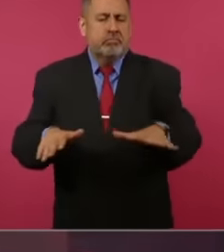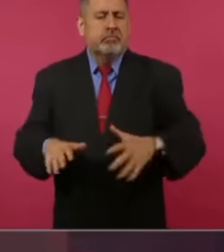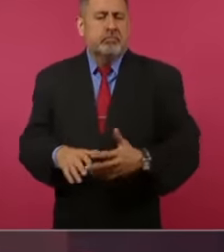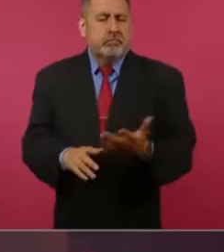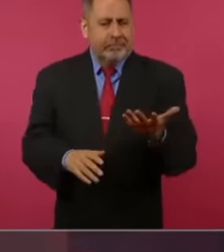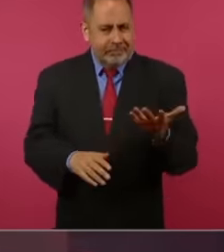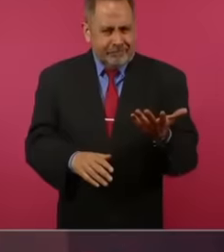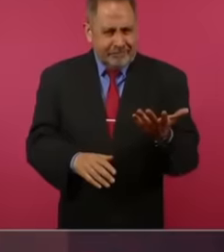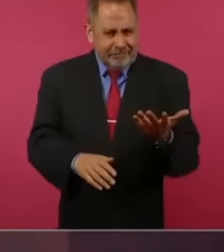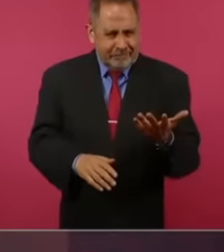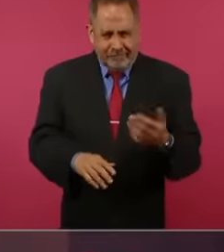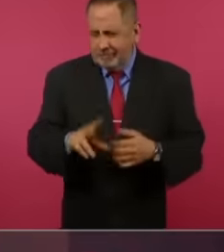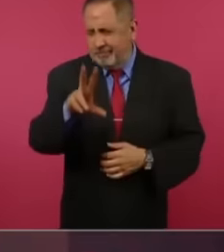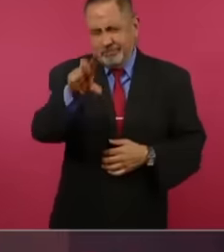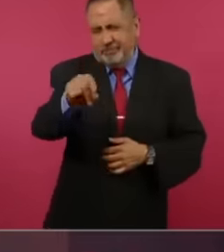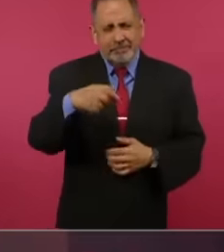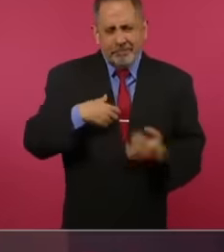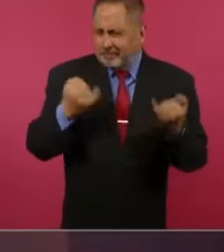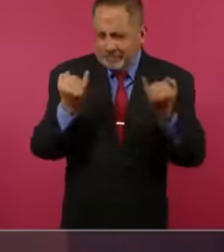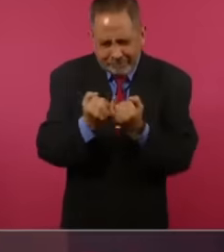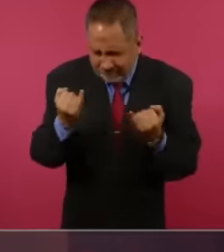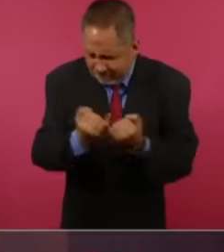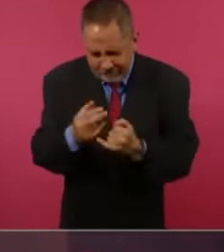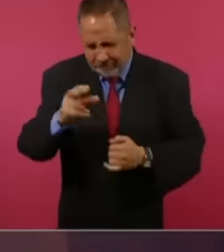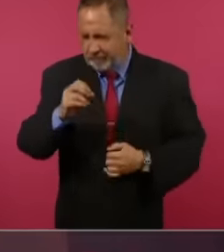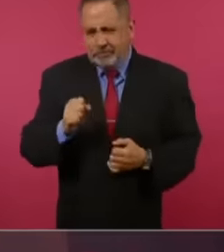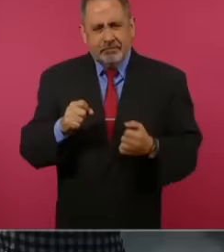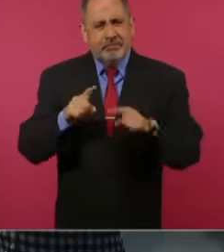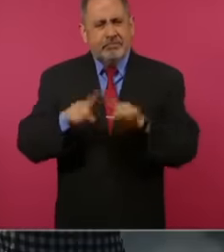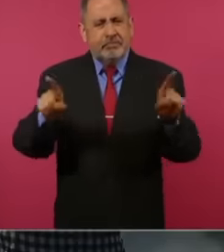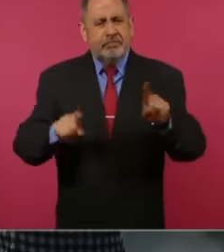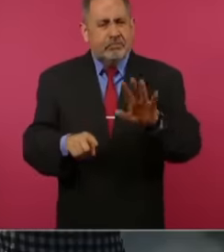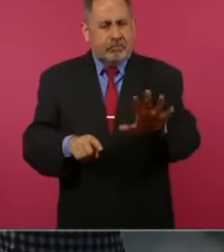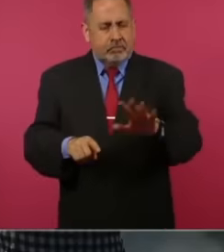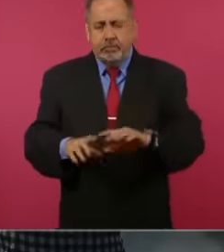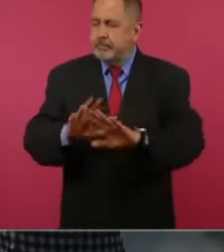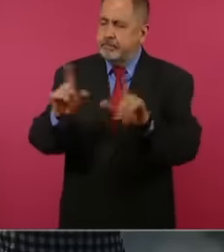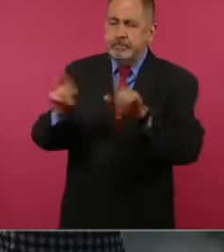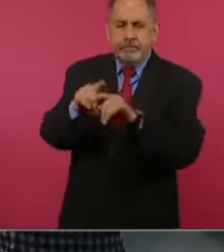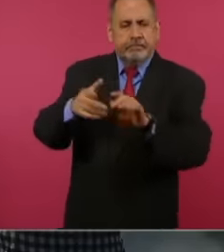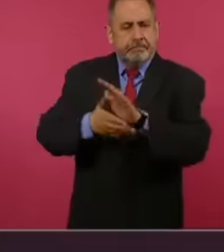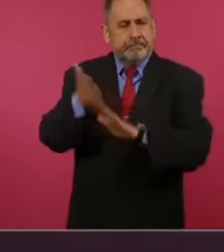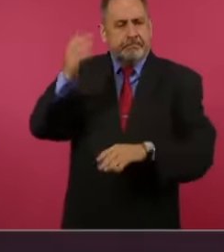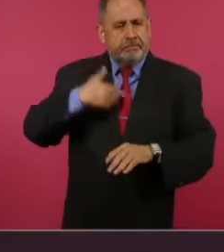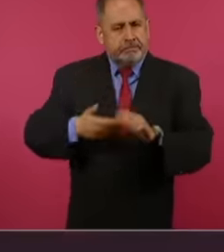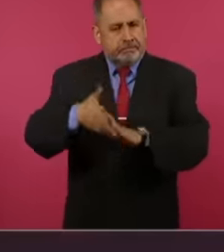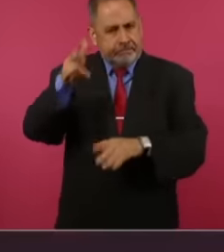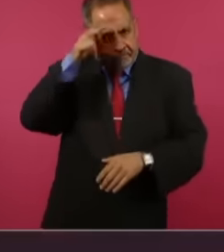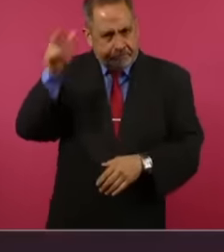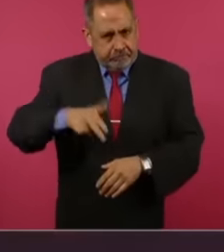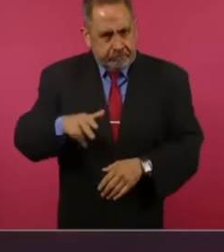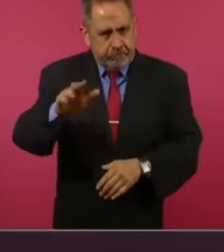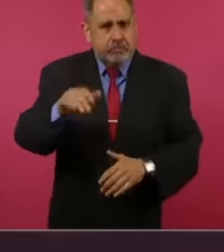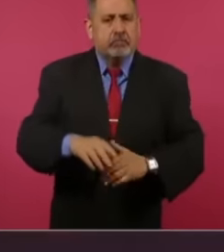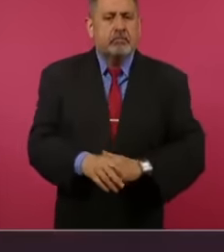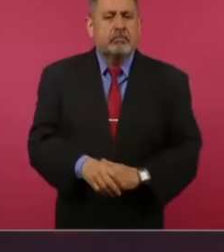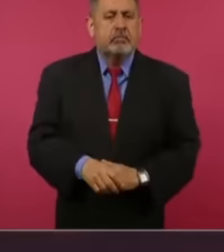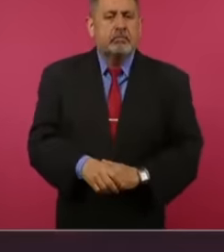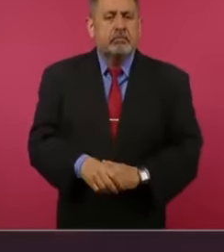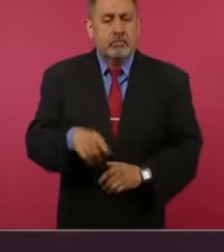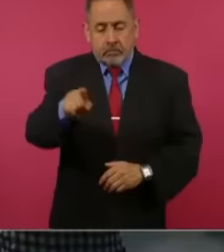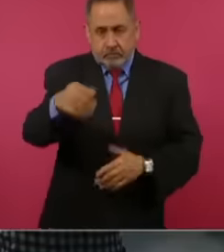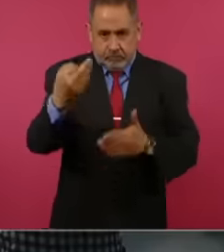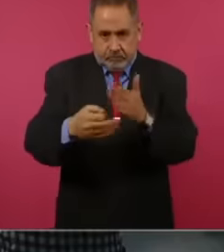Presidente, entonces, no somos iguales. Ojalá. Y me tengo que ir porque voy a Hidalgo. Nada más va a